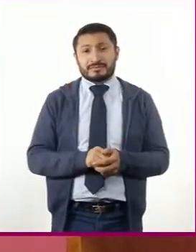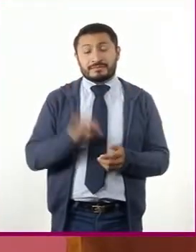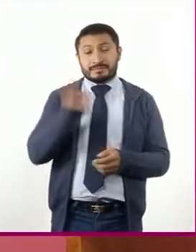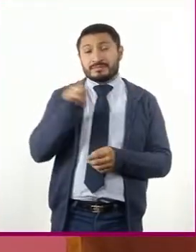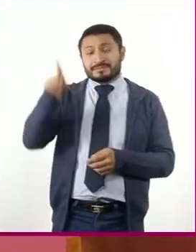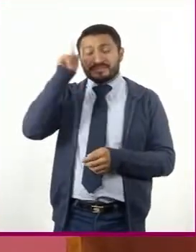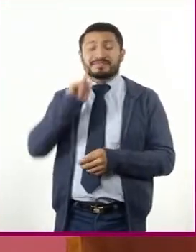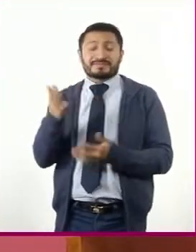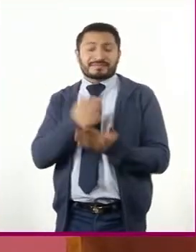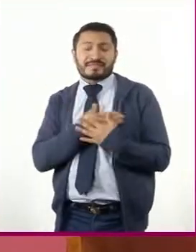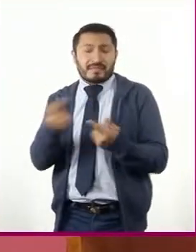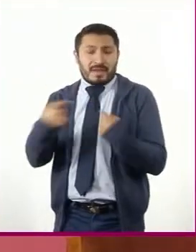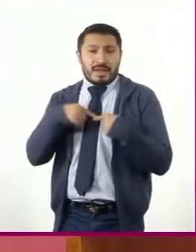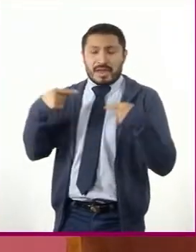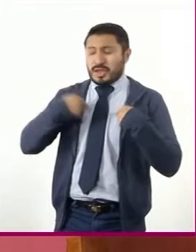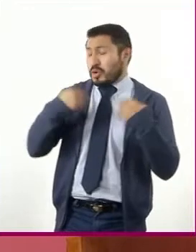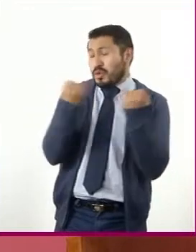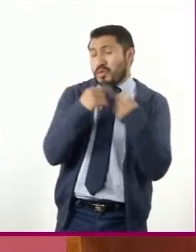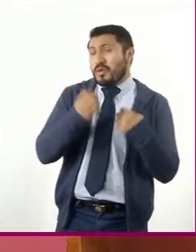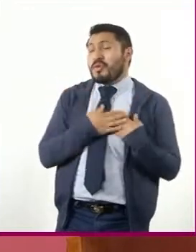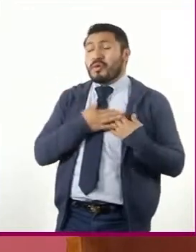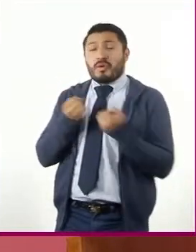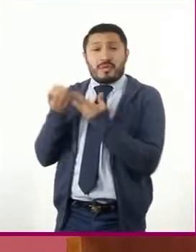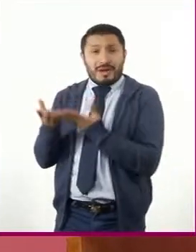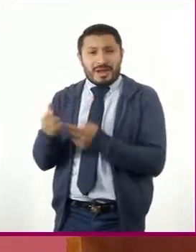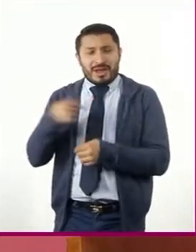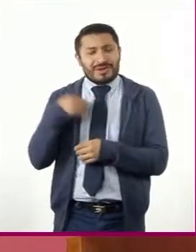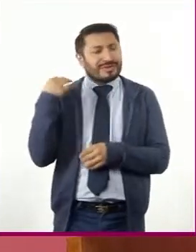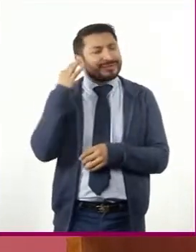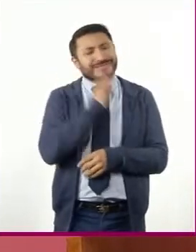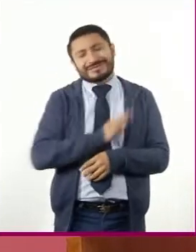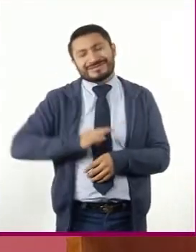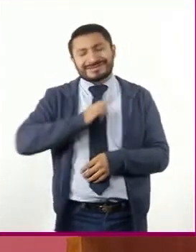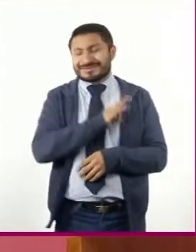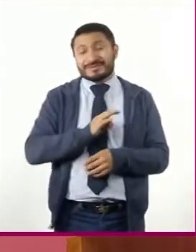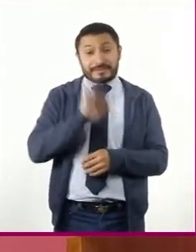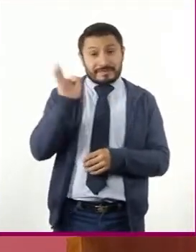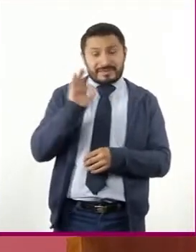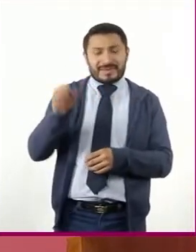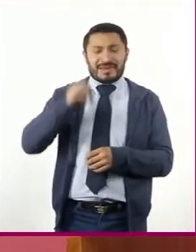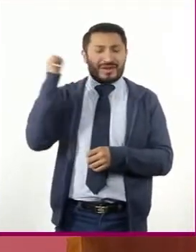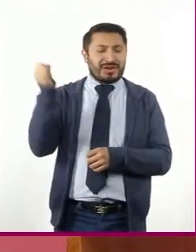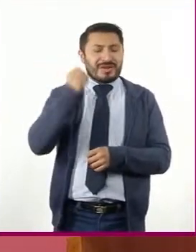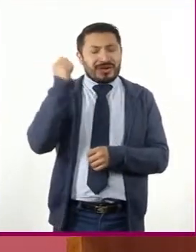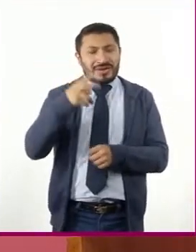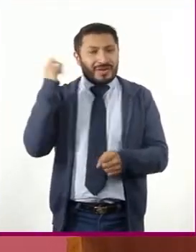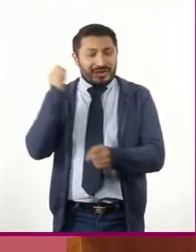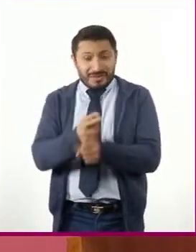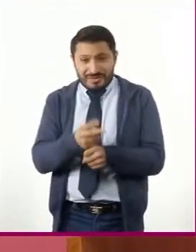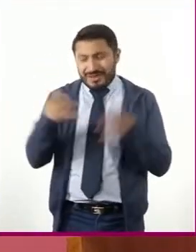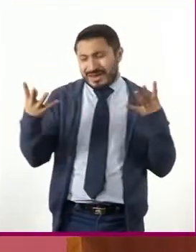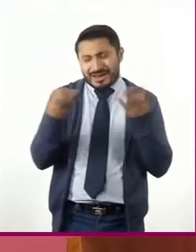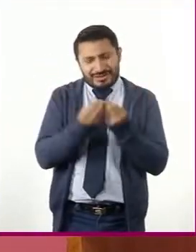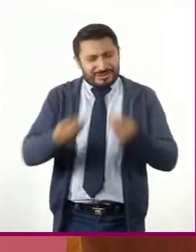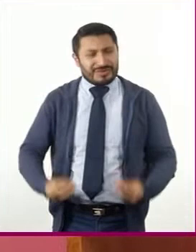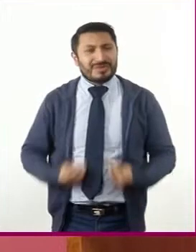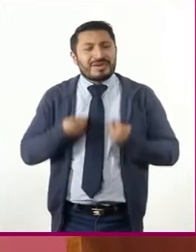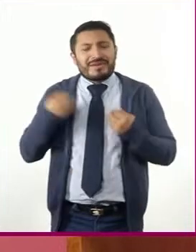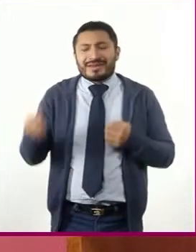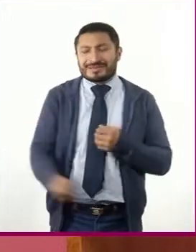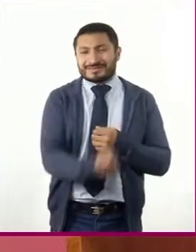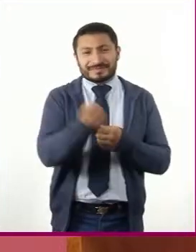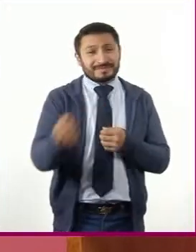me amase como yo la amo, qué dichoso sería yo. Y si la fortuna nos permitiese vivir siempre